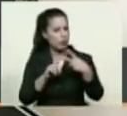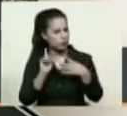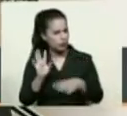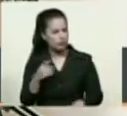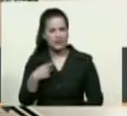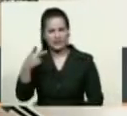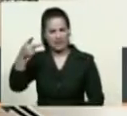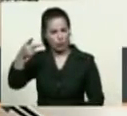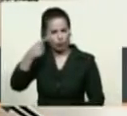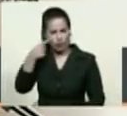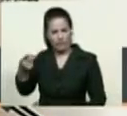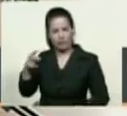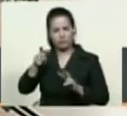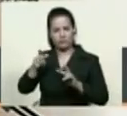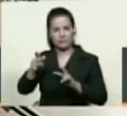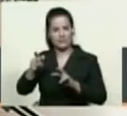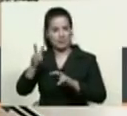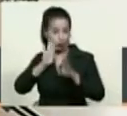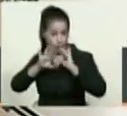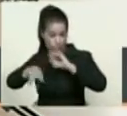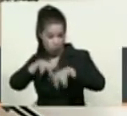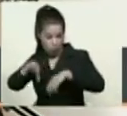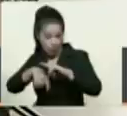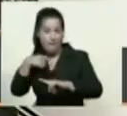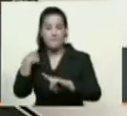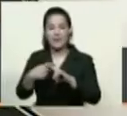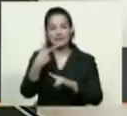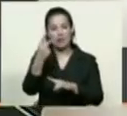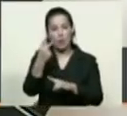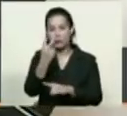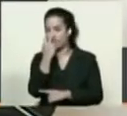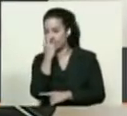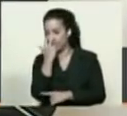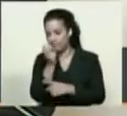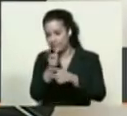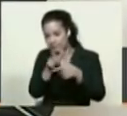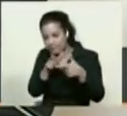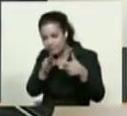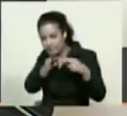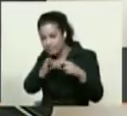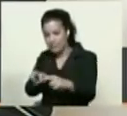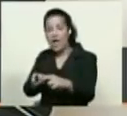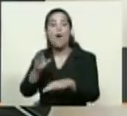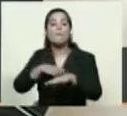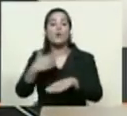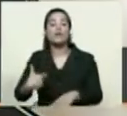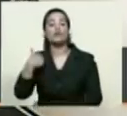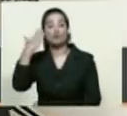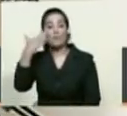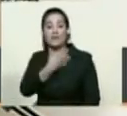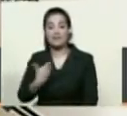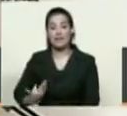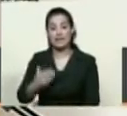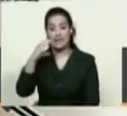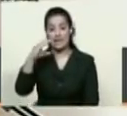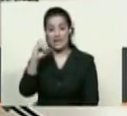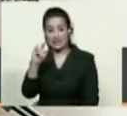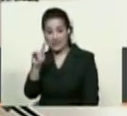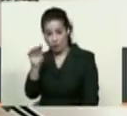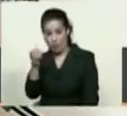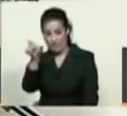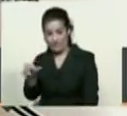porque ya tenemos información de que quien fungía como presidente de Citgo pasaba información a